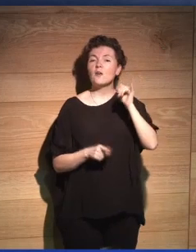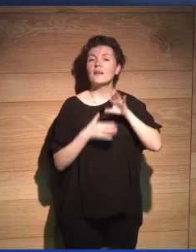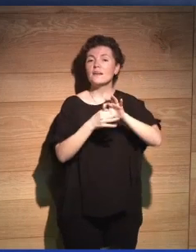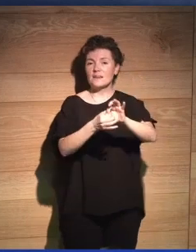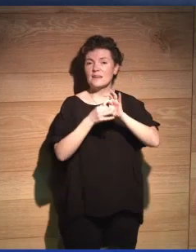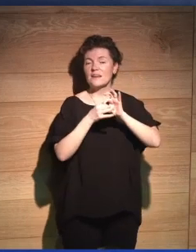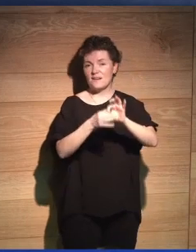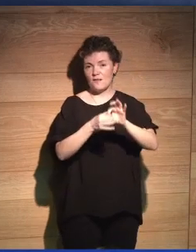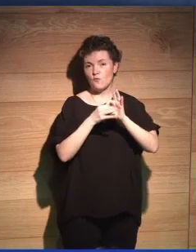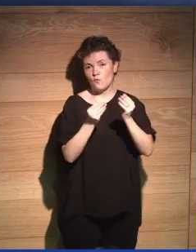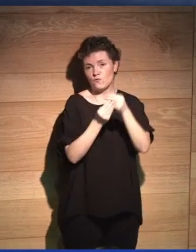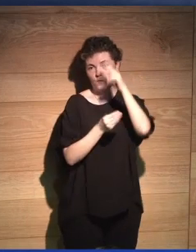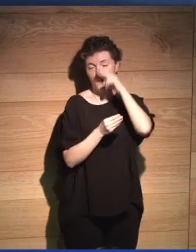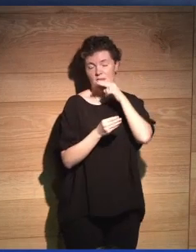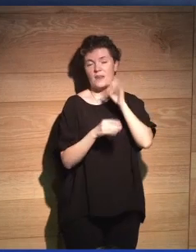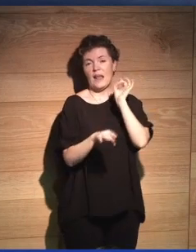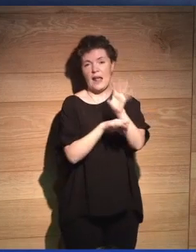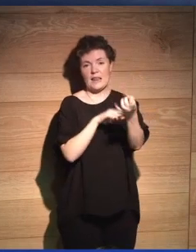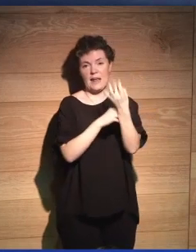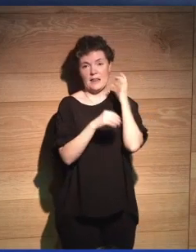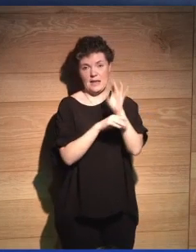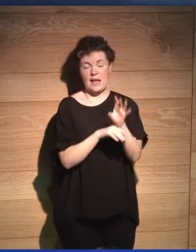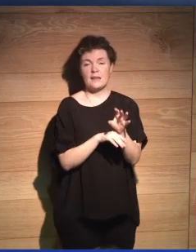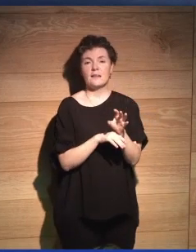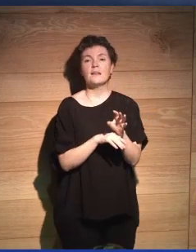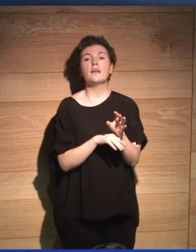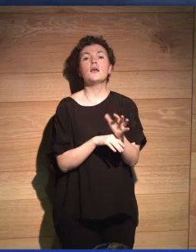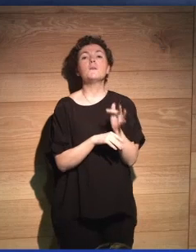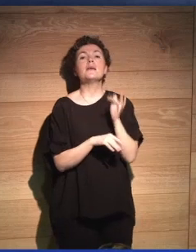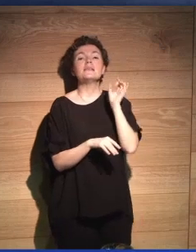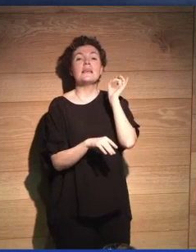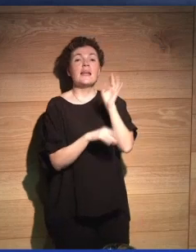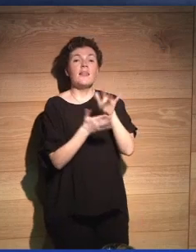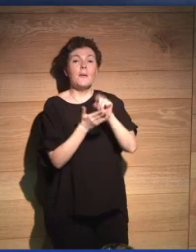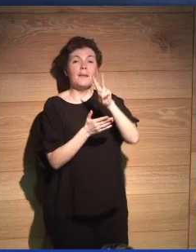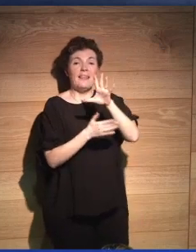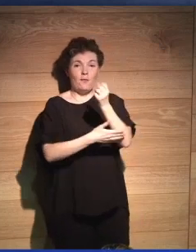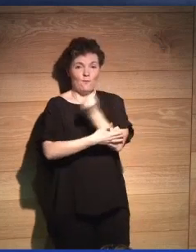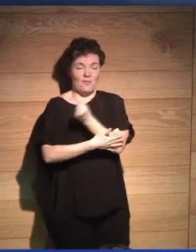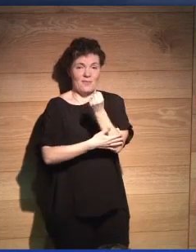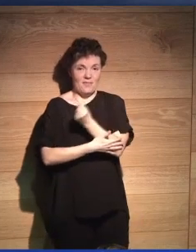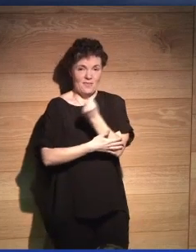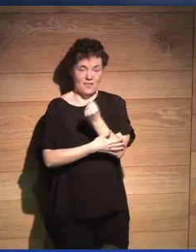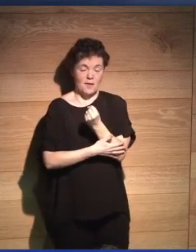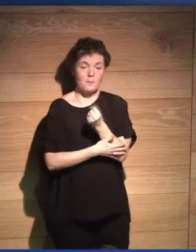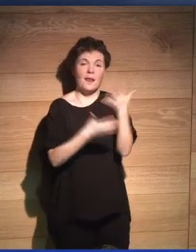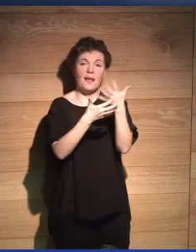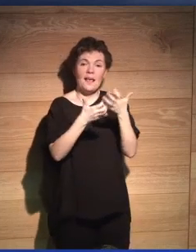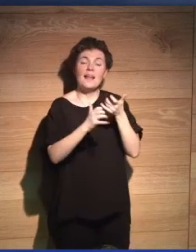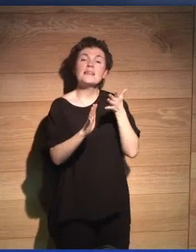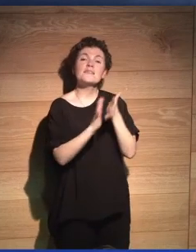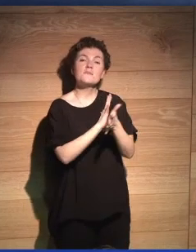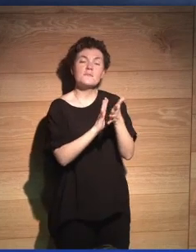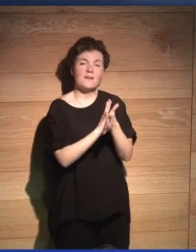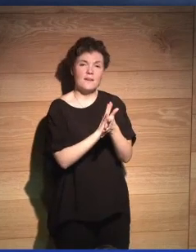relación epistolar con su padre. Seguido de una carta el 25 de diciembre en la que